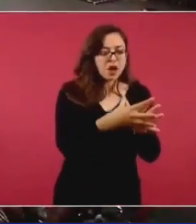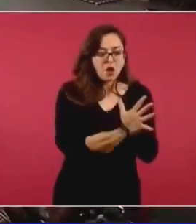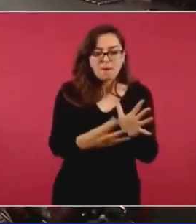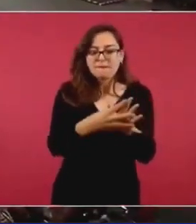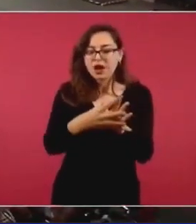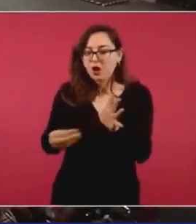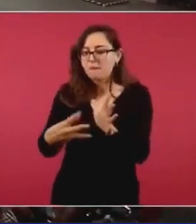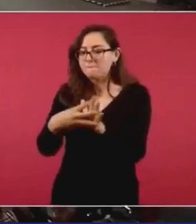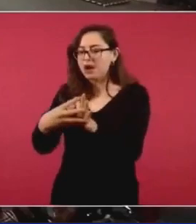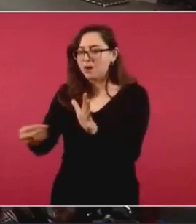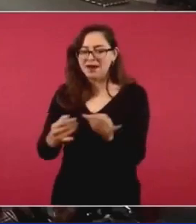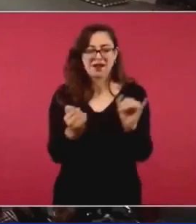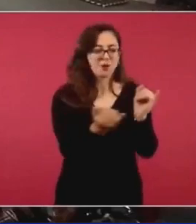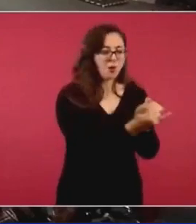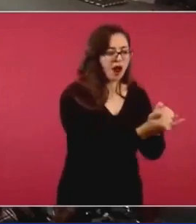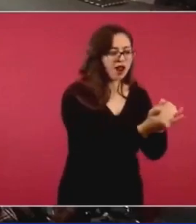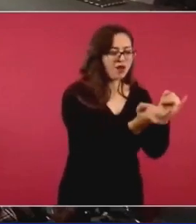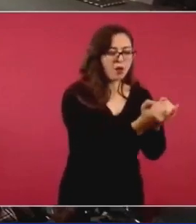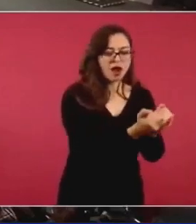y se podía leer